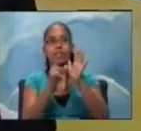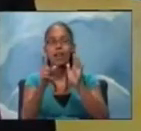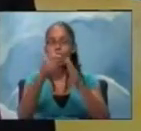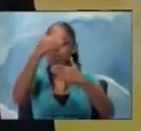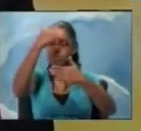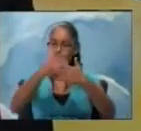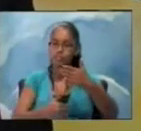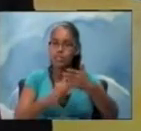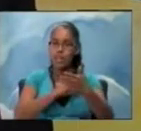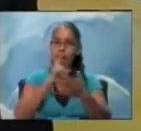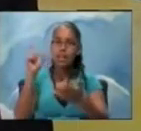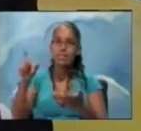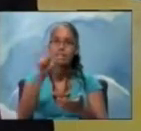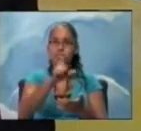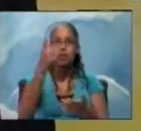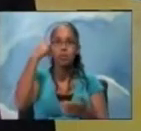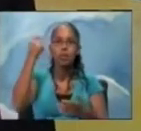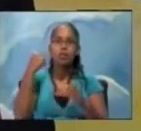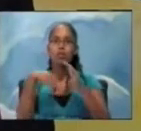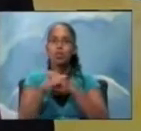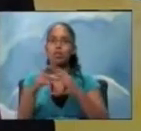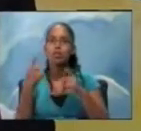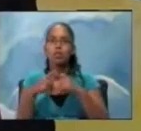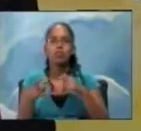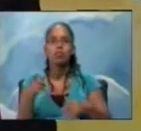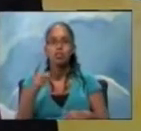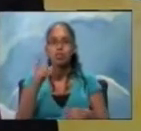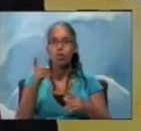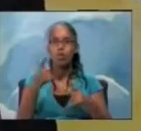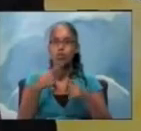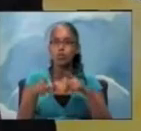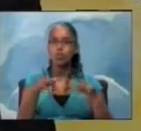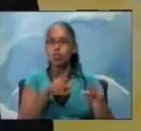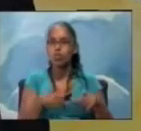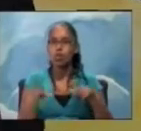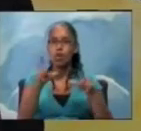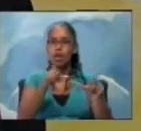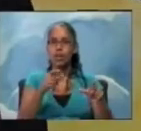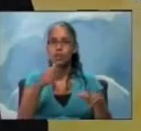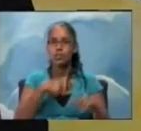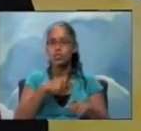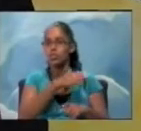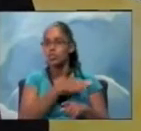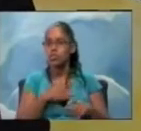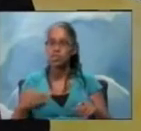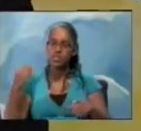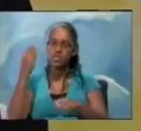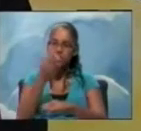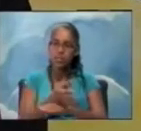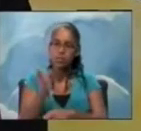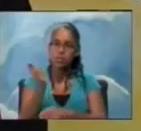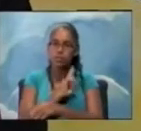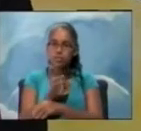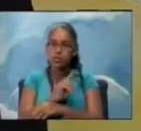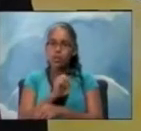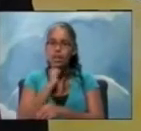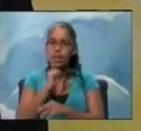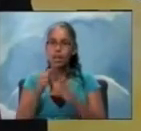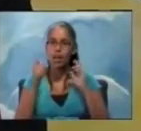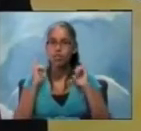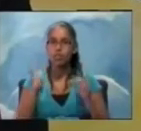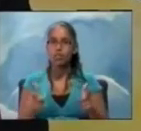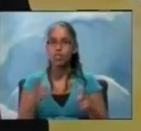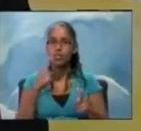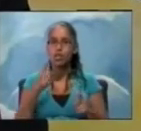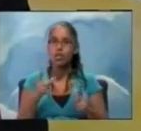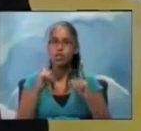de la enseñanza para no irnos por otro lado, como él dice, yo quiero que entremos inmediatamente a lo que es autoridad. Dice: la autoridad